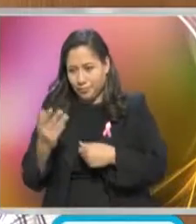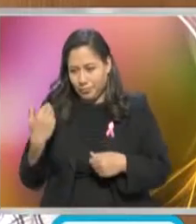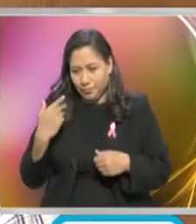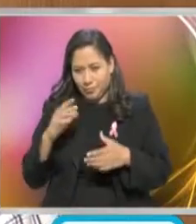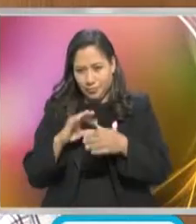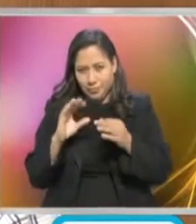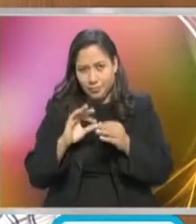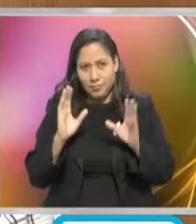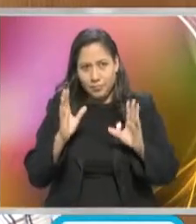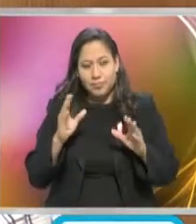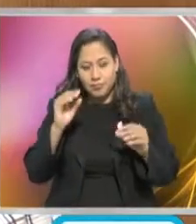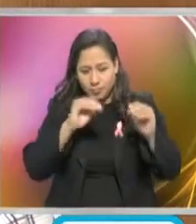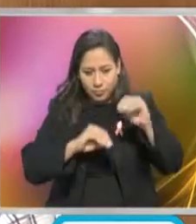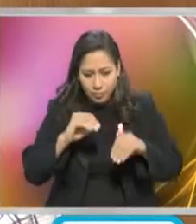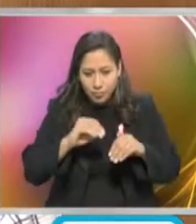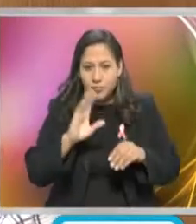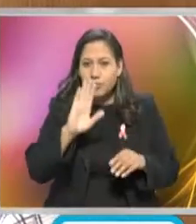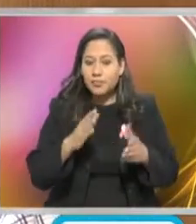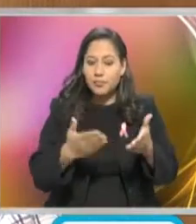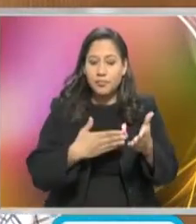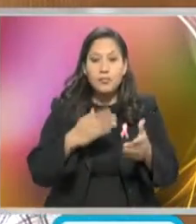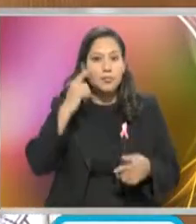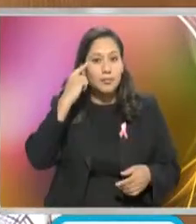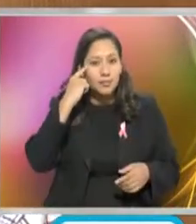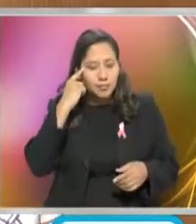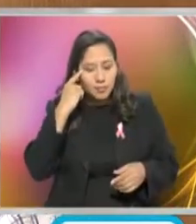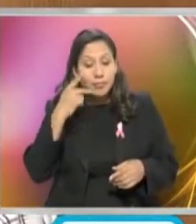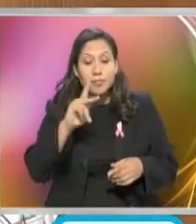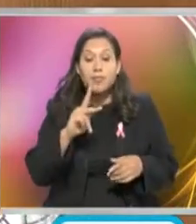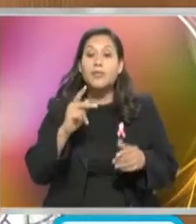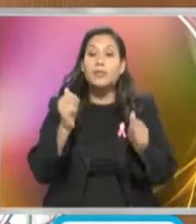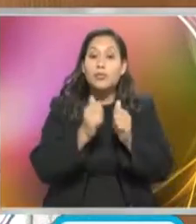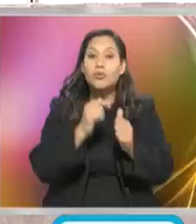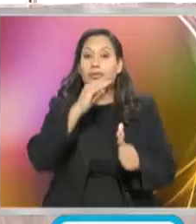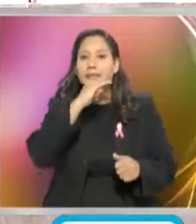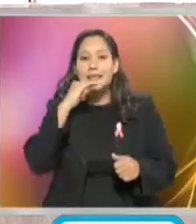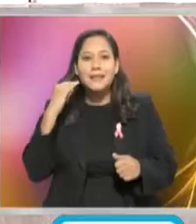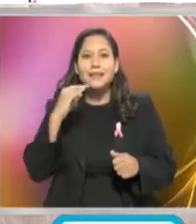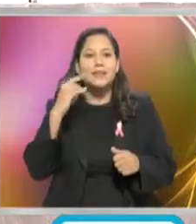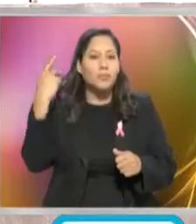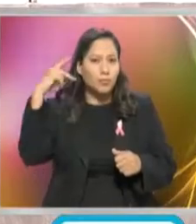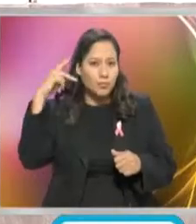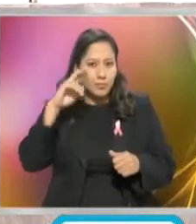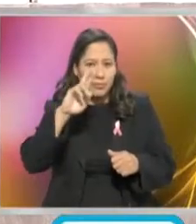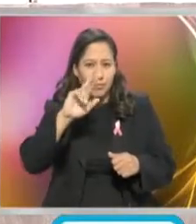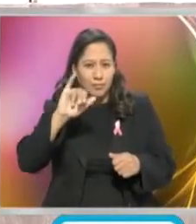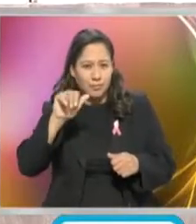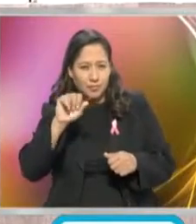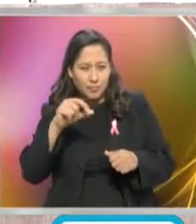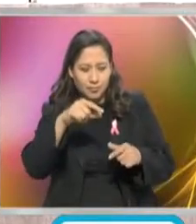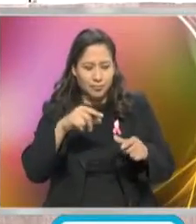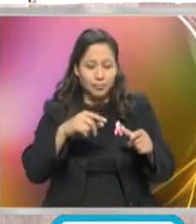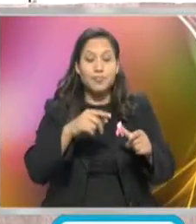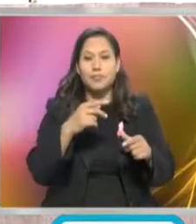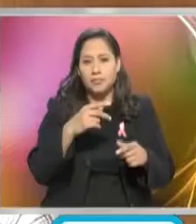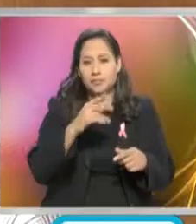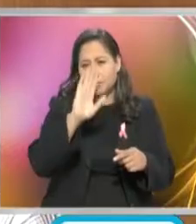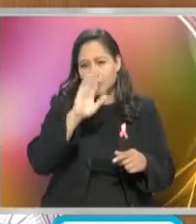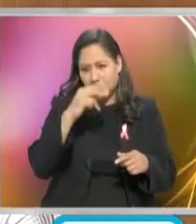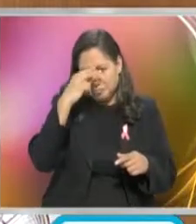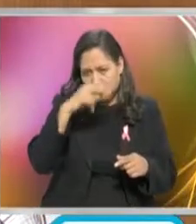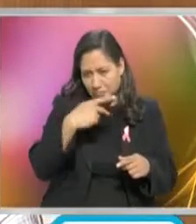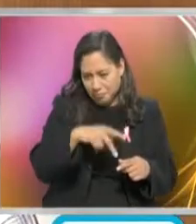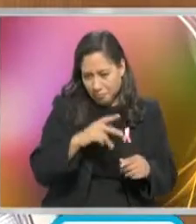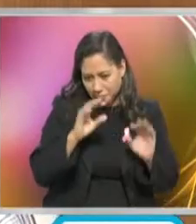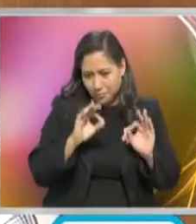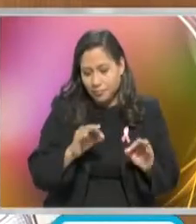decías, es una receta china, pero lo vamos a rellenar de rajas, que es súper mexicano, ¿no? Entonces, digo, al final es un